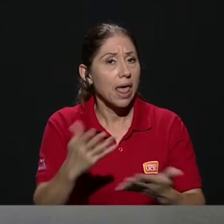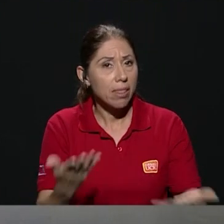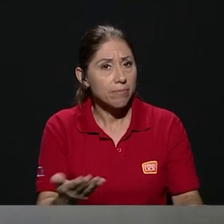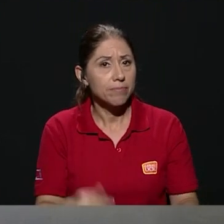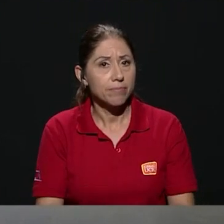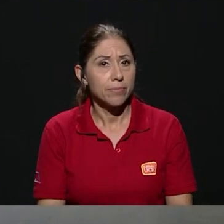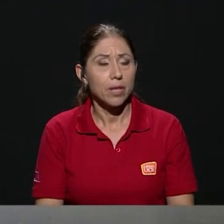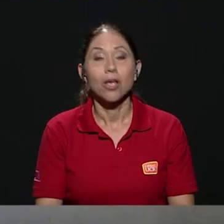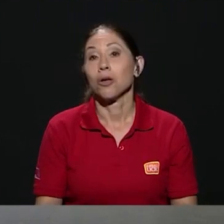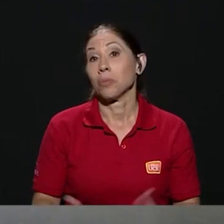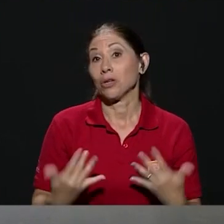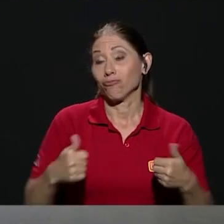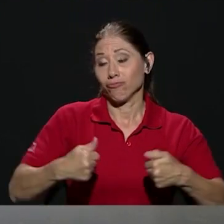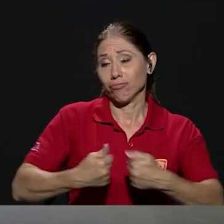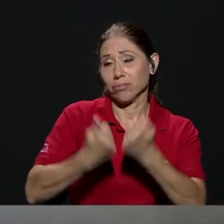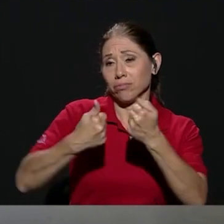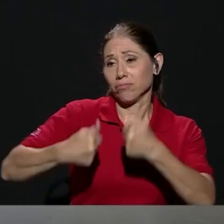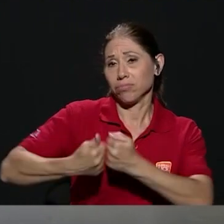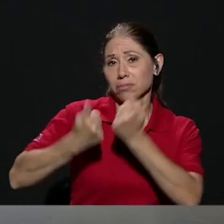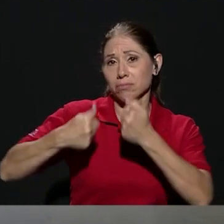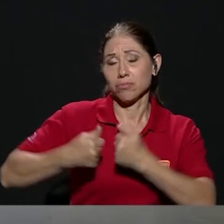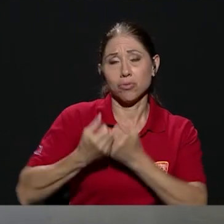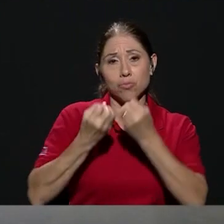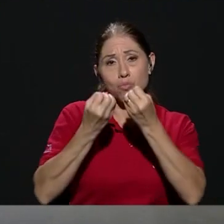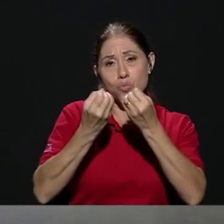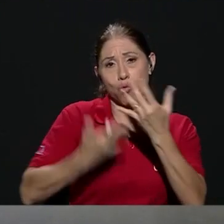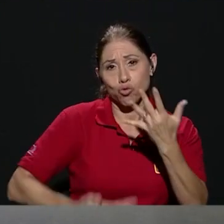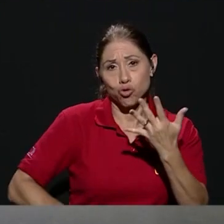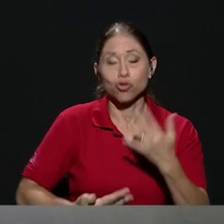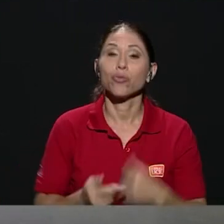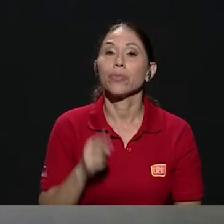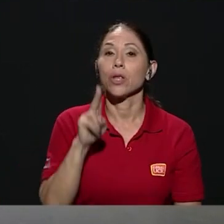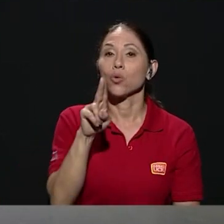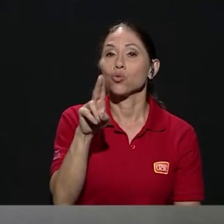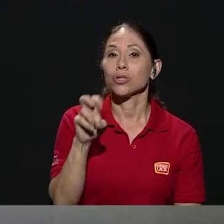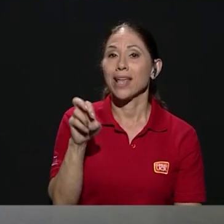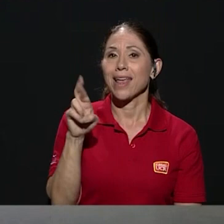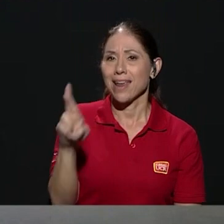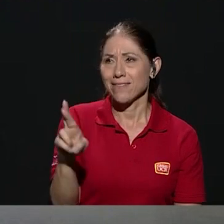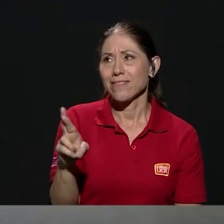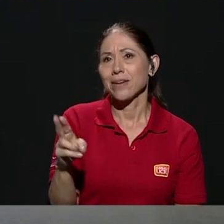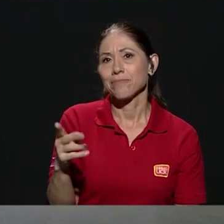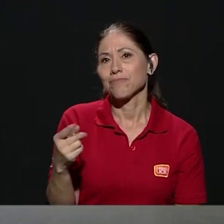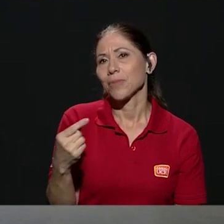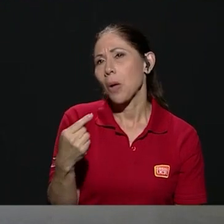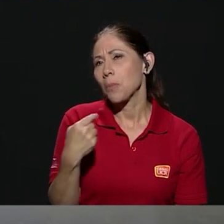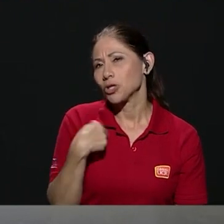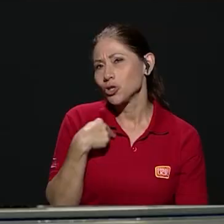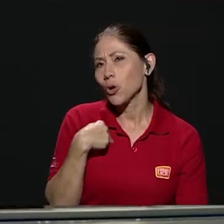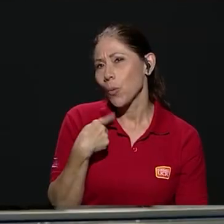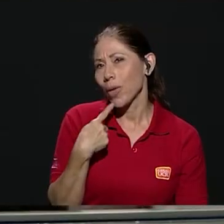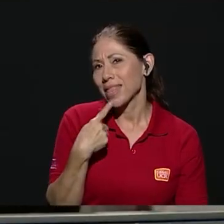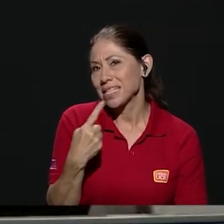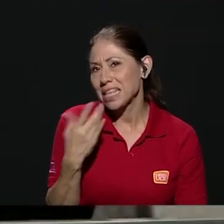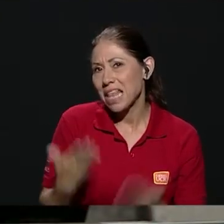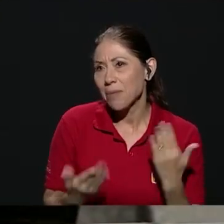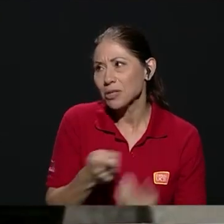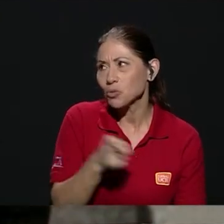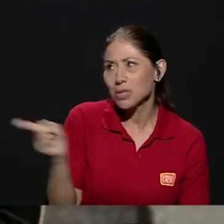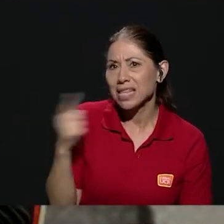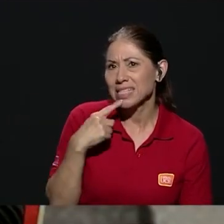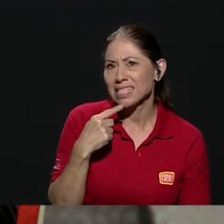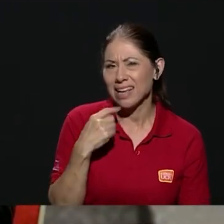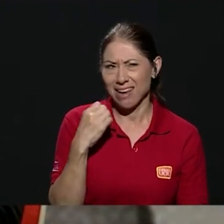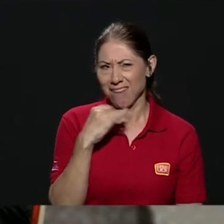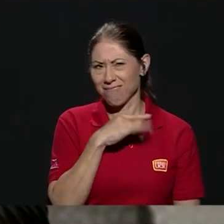universitarios. Bueno, son muchos retos. En el caso de la UCR, viera que el que voy a escoger, tal vez ustedes dirán, qué